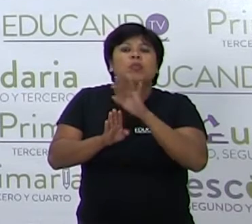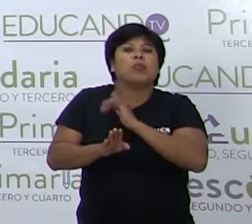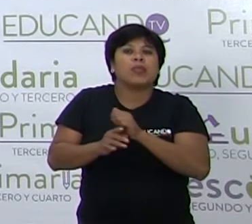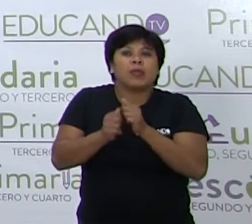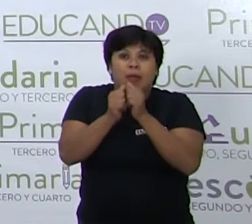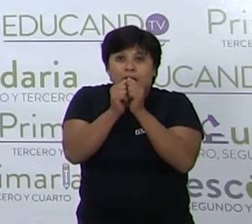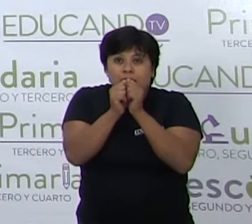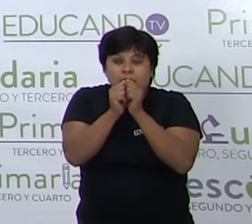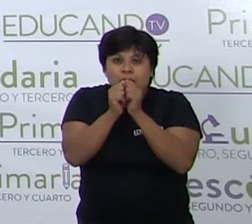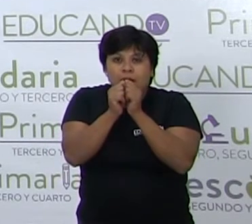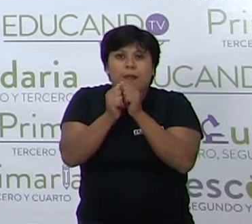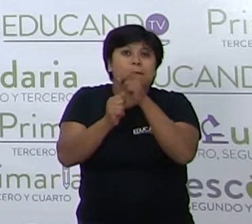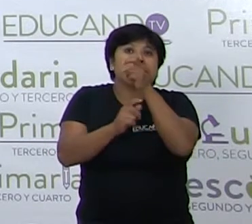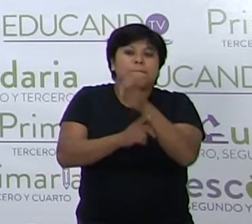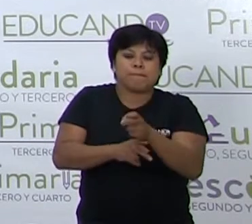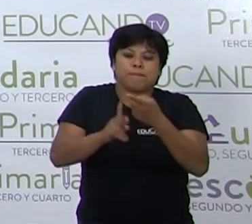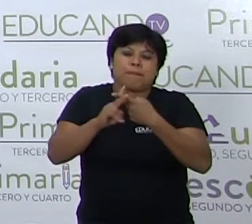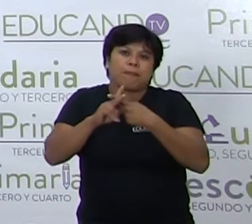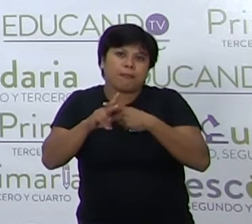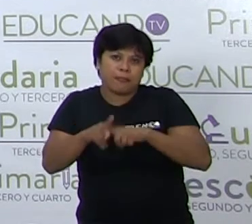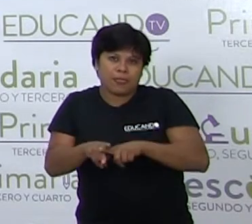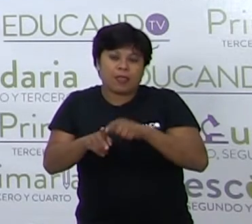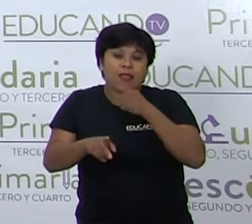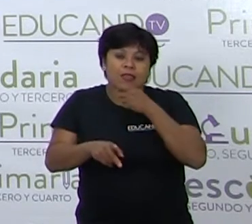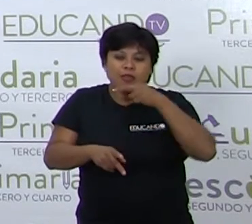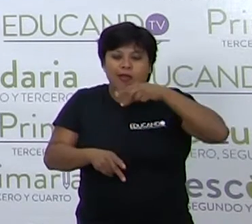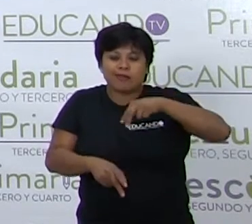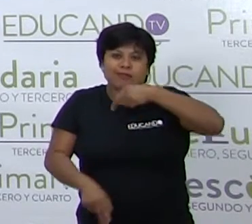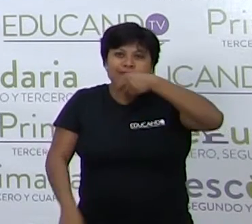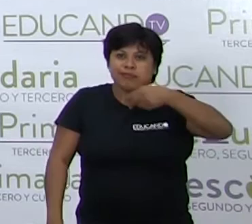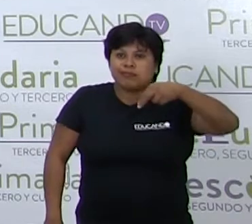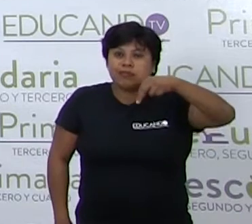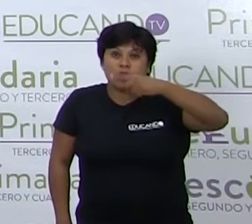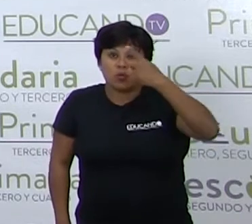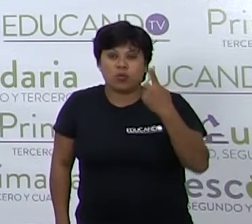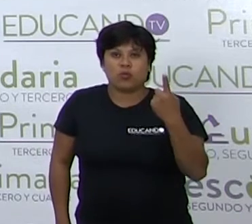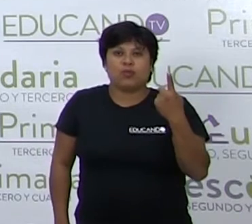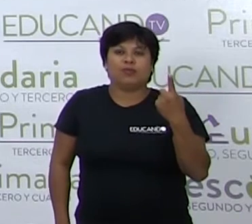empiezo. Aquí inicia el niño su recorrido.